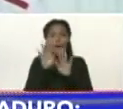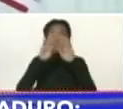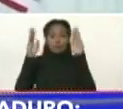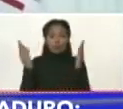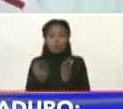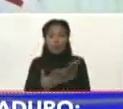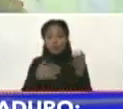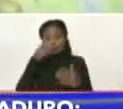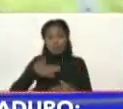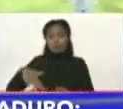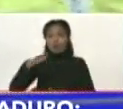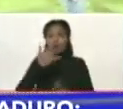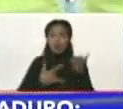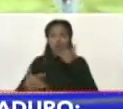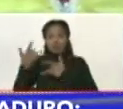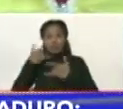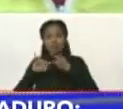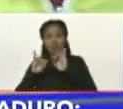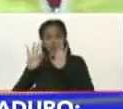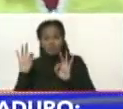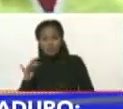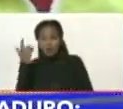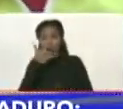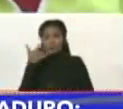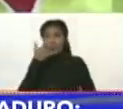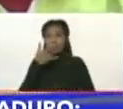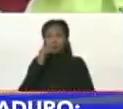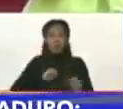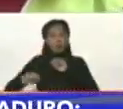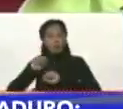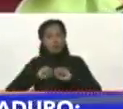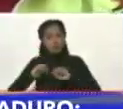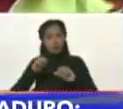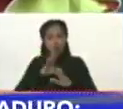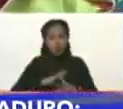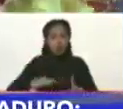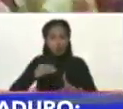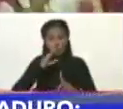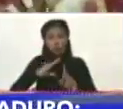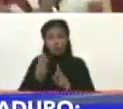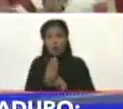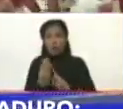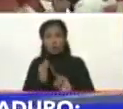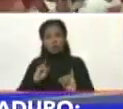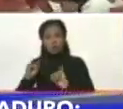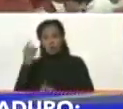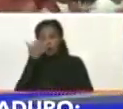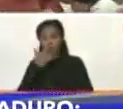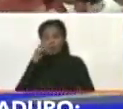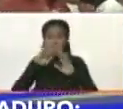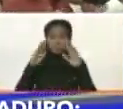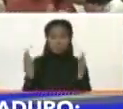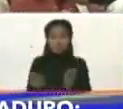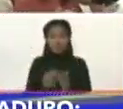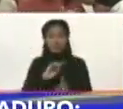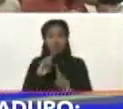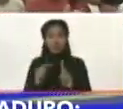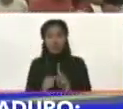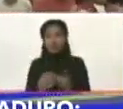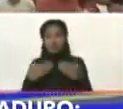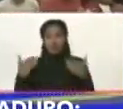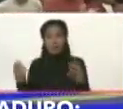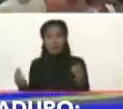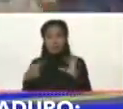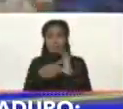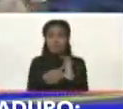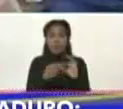pueblos afrodescendientes y africanos, de movimientos culturales, sociales, afrodescendientes y africanos del mundo entero. Una gran